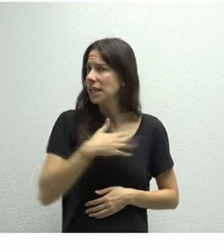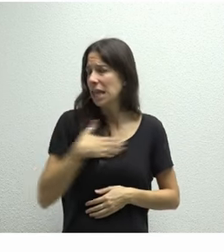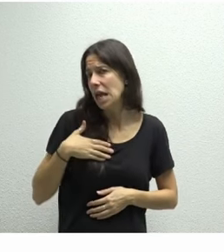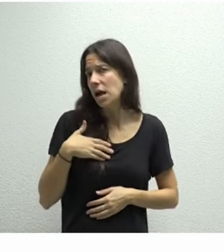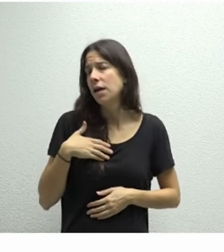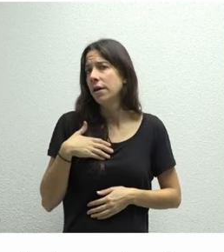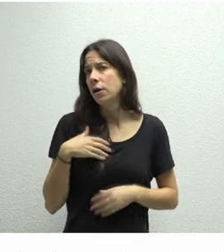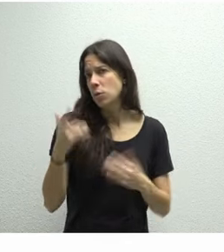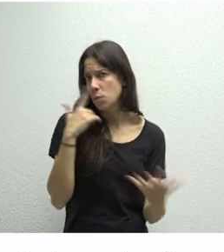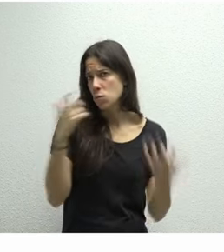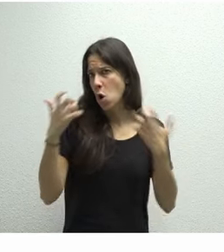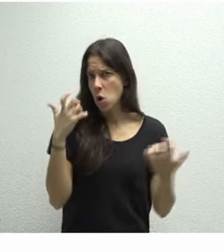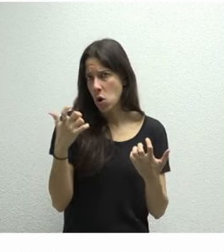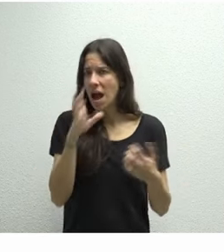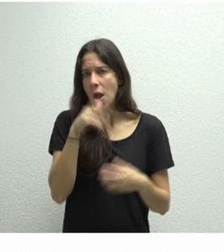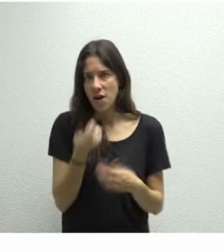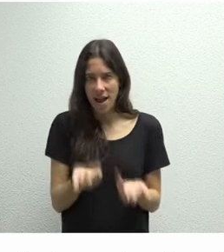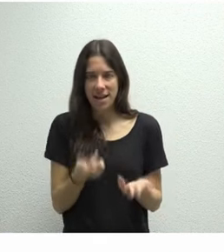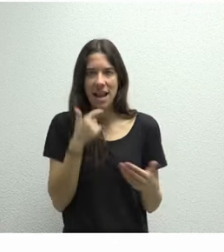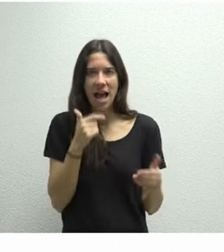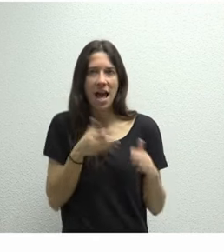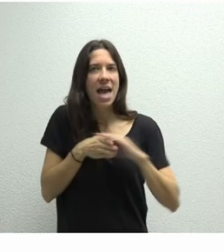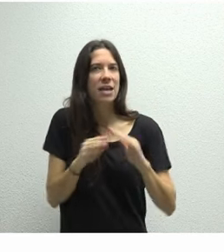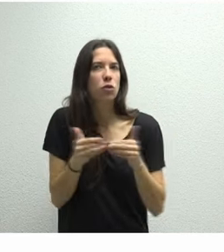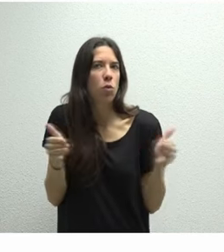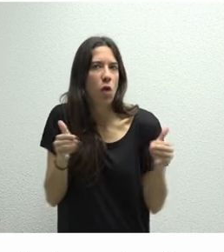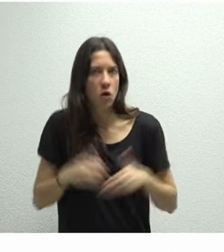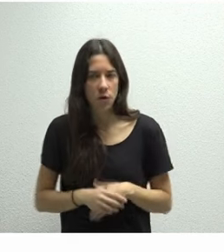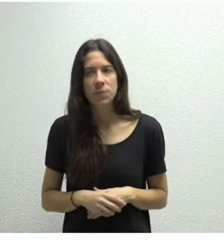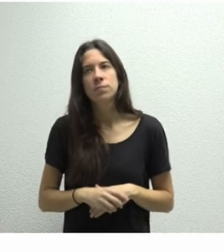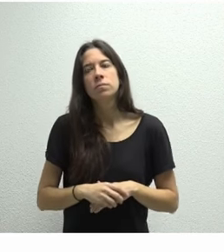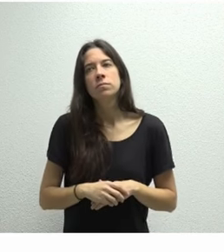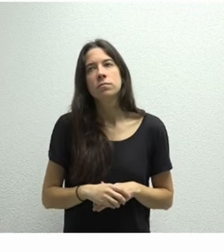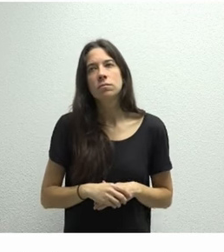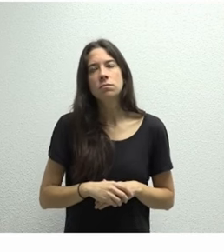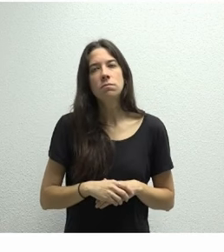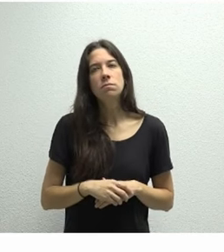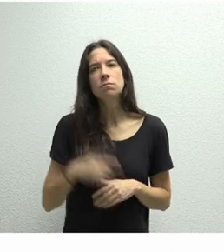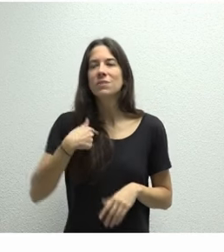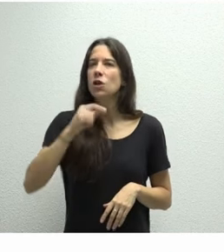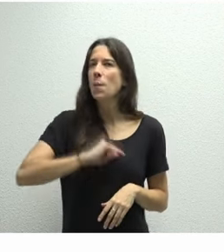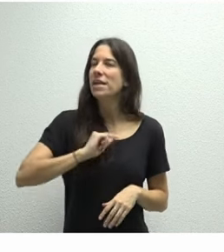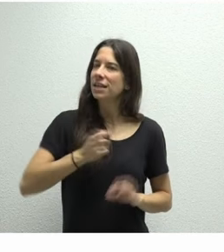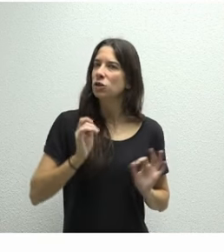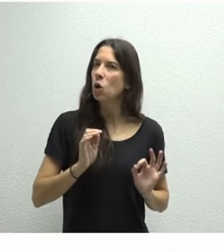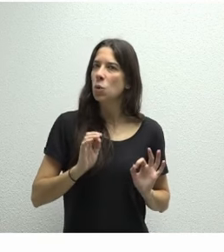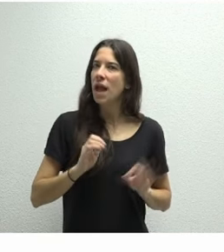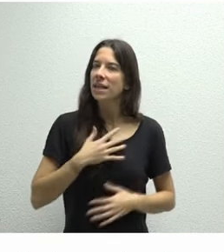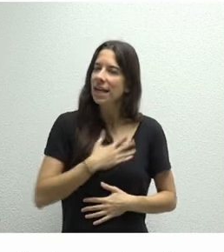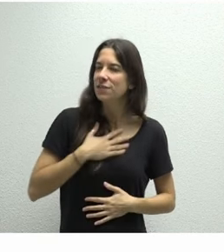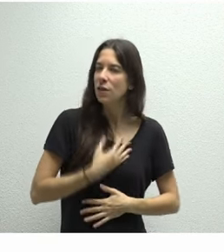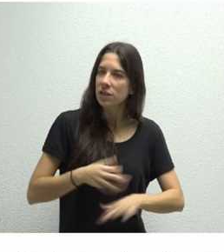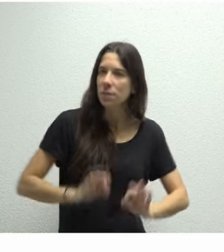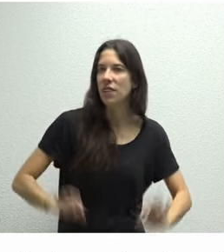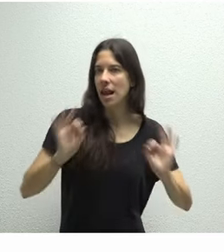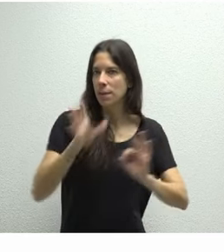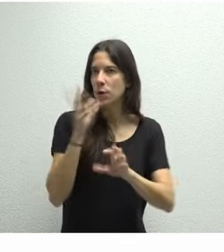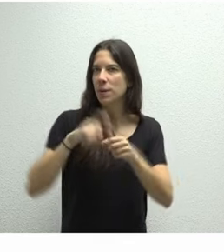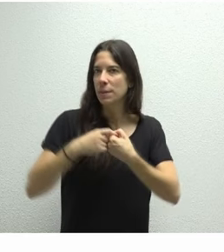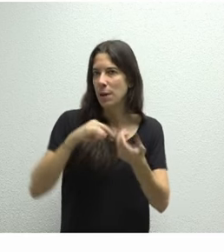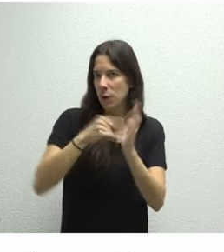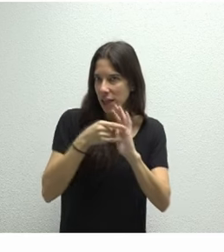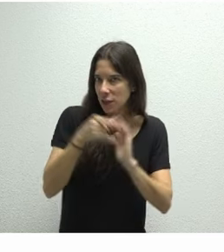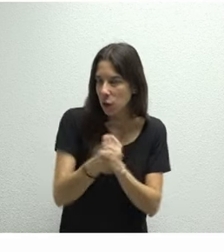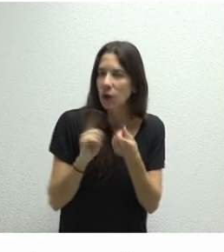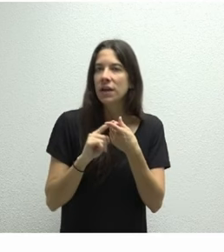estas palabras de introducción no eh que que que es por la que me produce una especial satisfacción este proyecto no este desarrollo